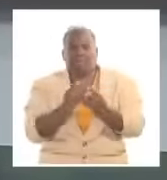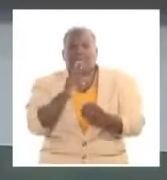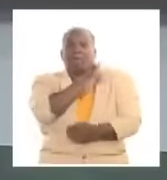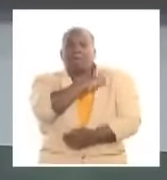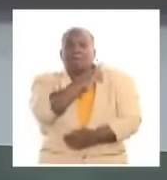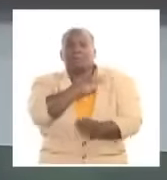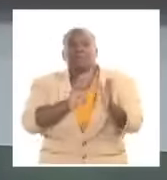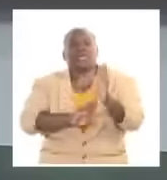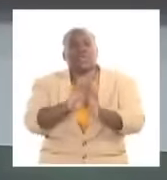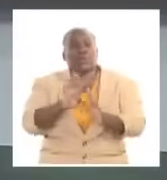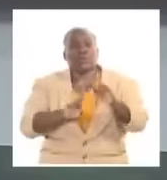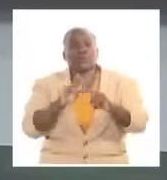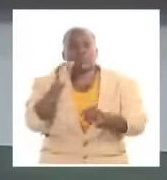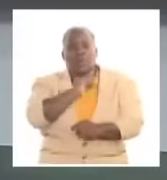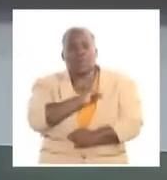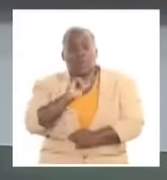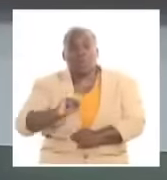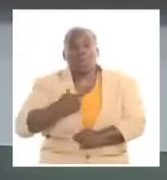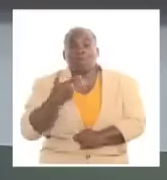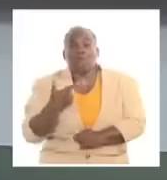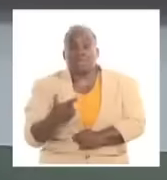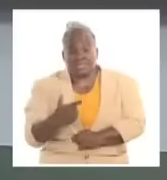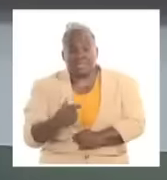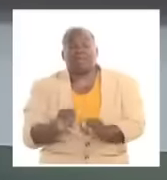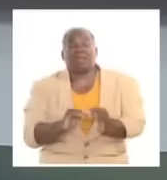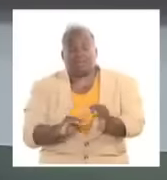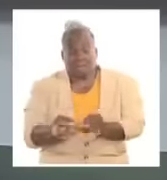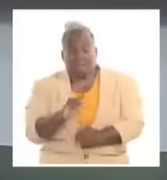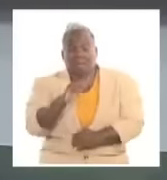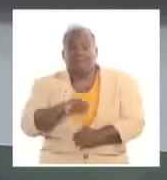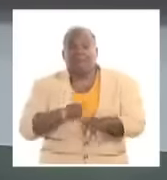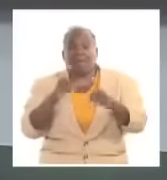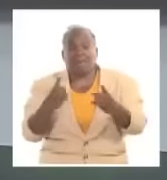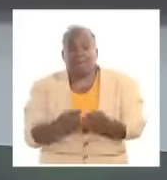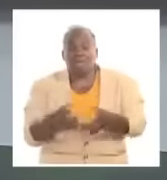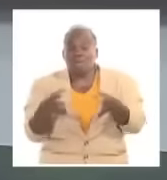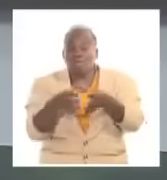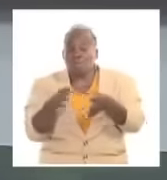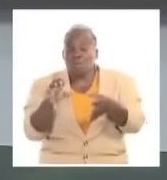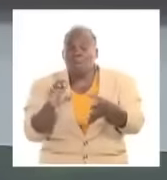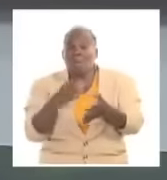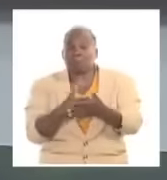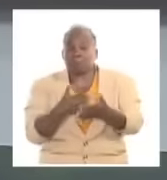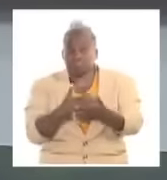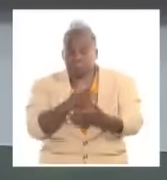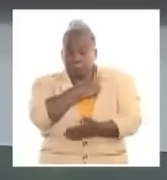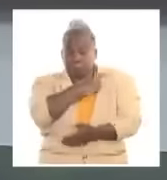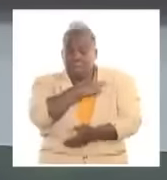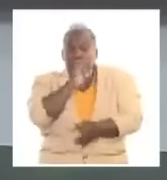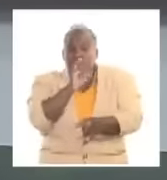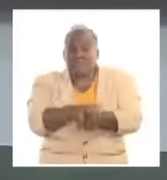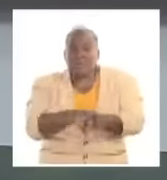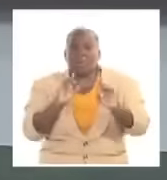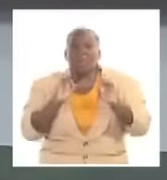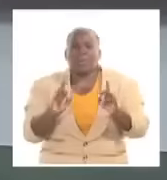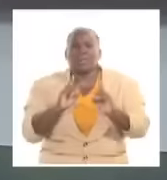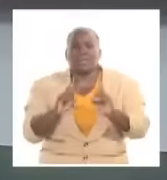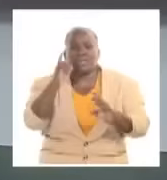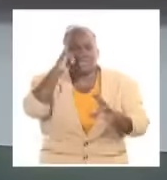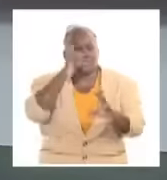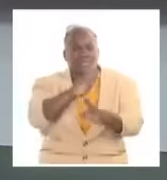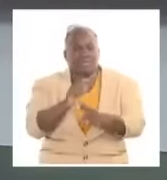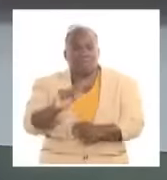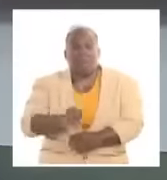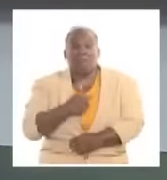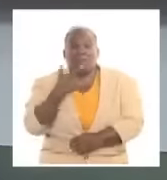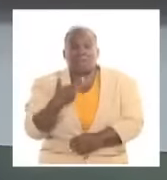desarrollo tecnológico y vicedirector general. En el grupo empresarial que dirige, ejerció primero como director de política científica y